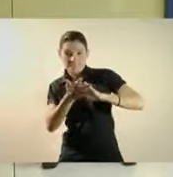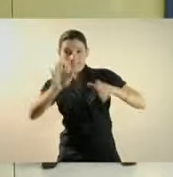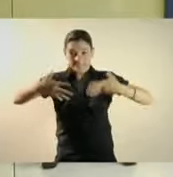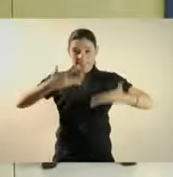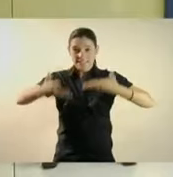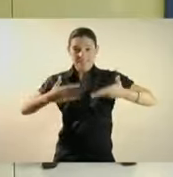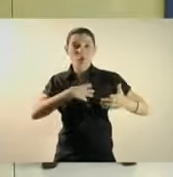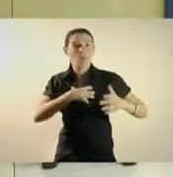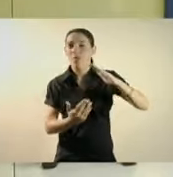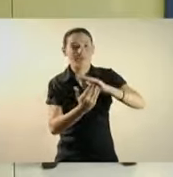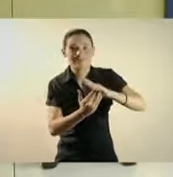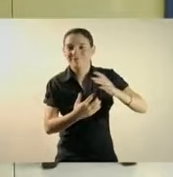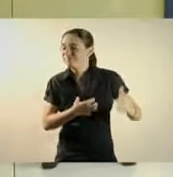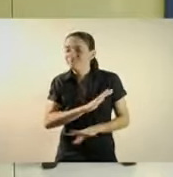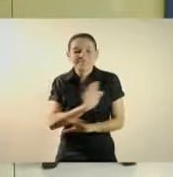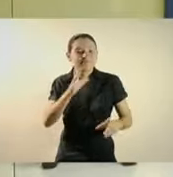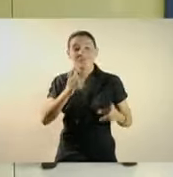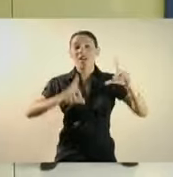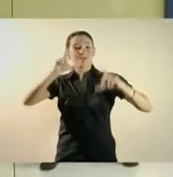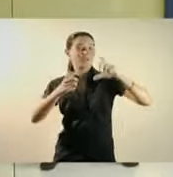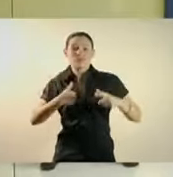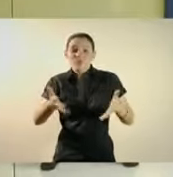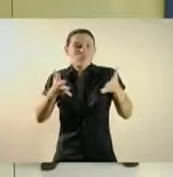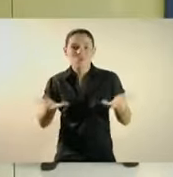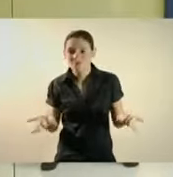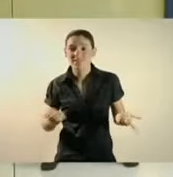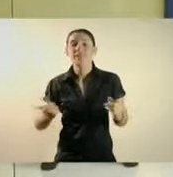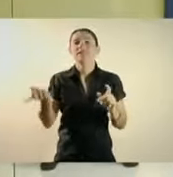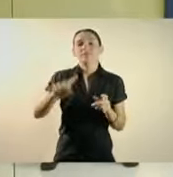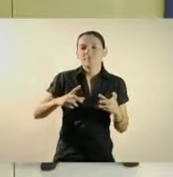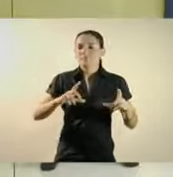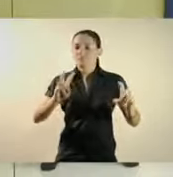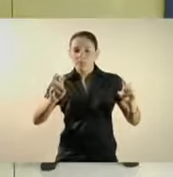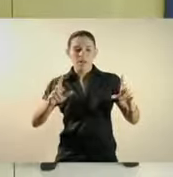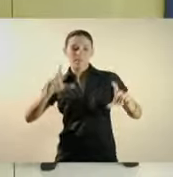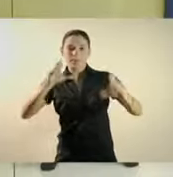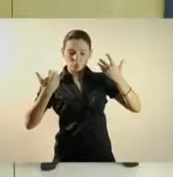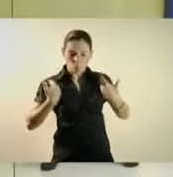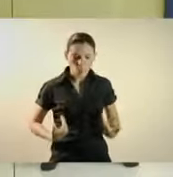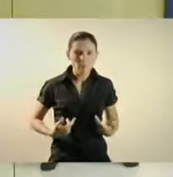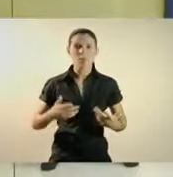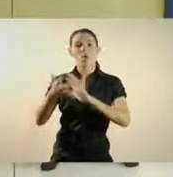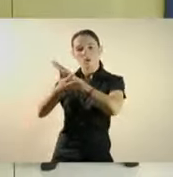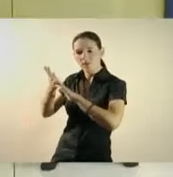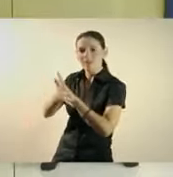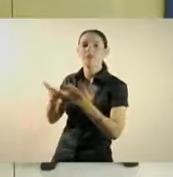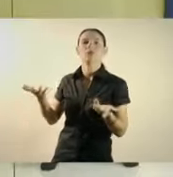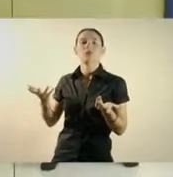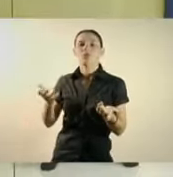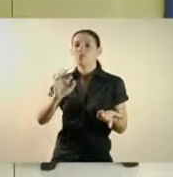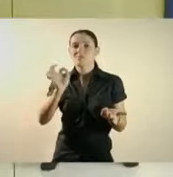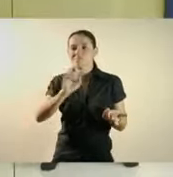parar de mover las manos. Siempre he sido muy expresiva. Me encanta, además, la expresión, la lengua de signos. Y, de